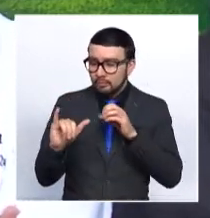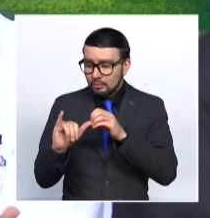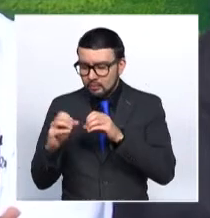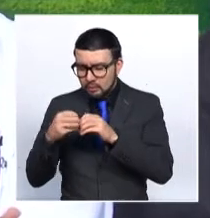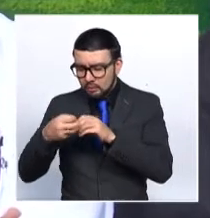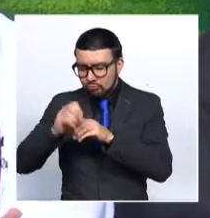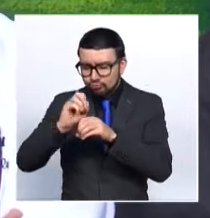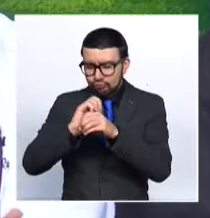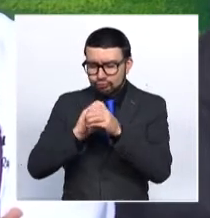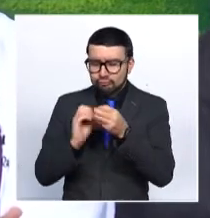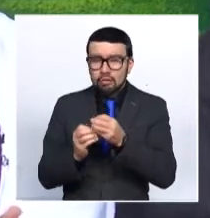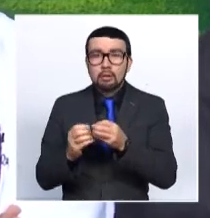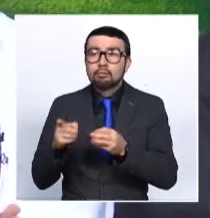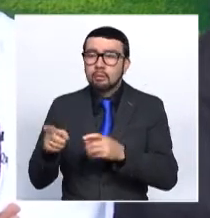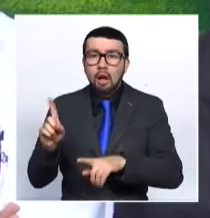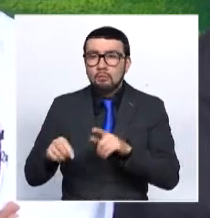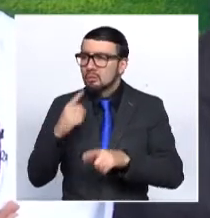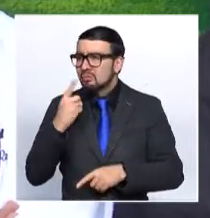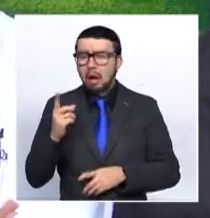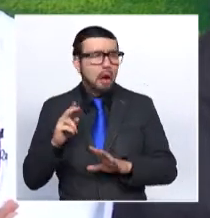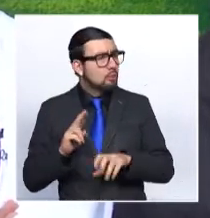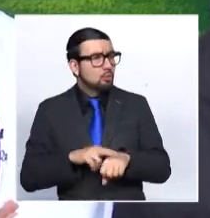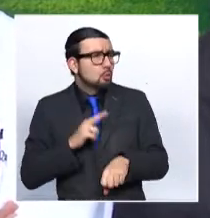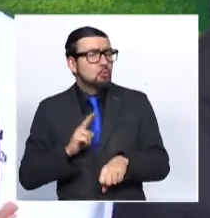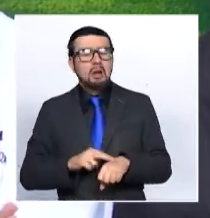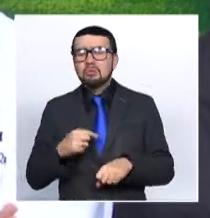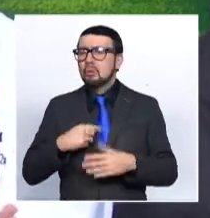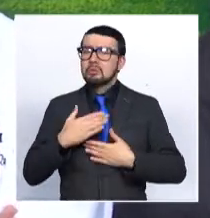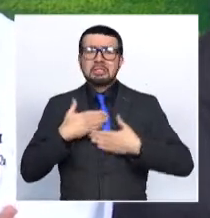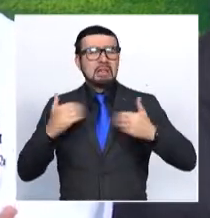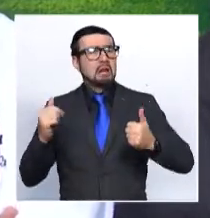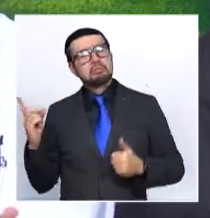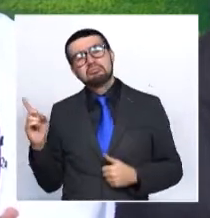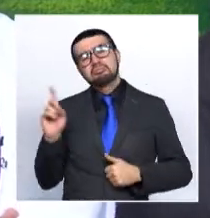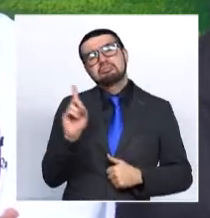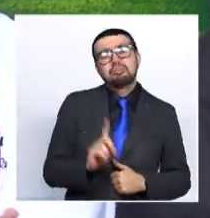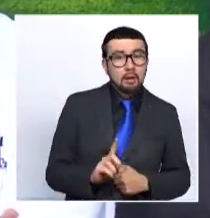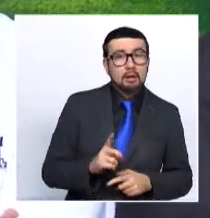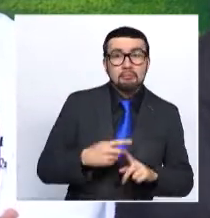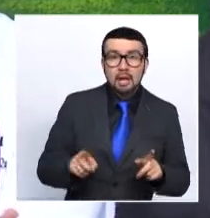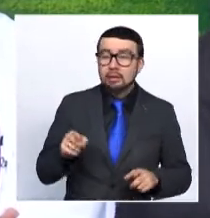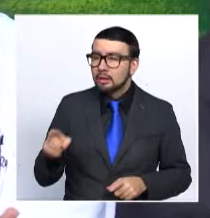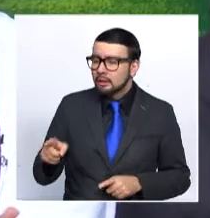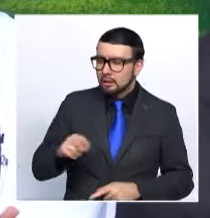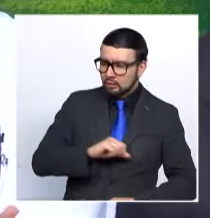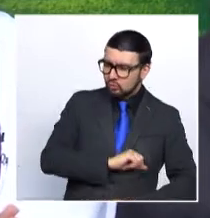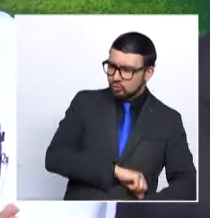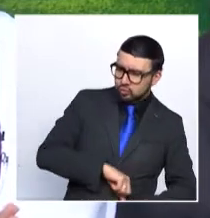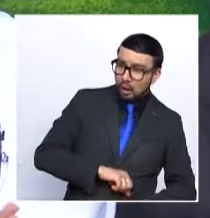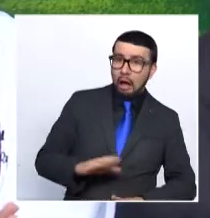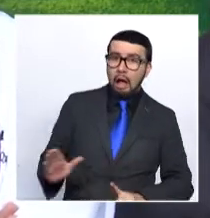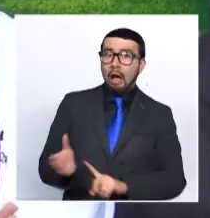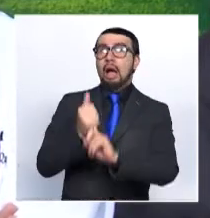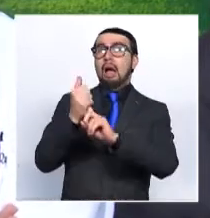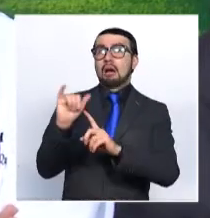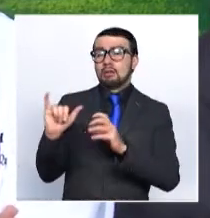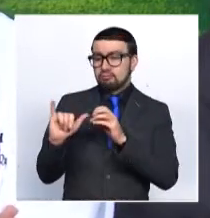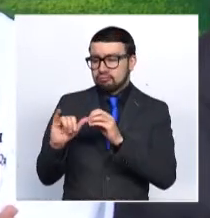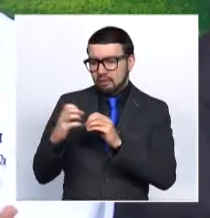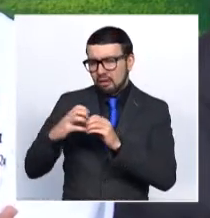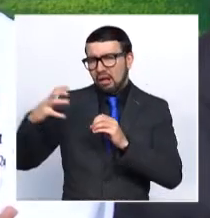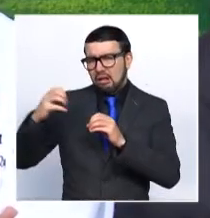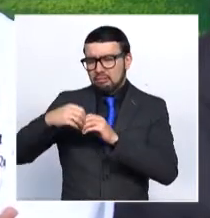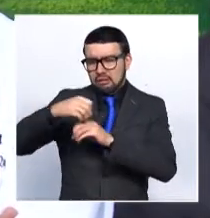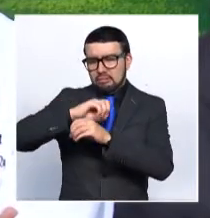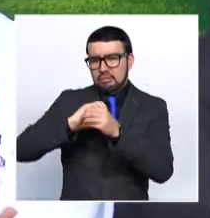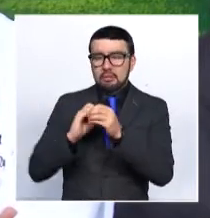en pacientes que vienen totalmente normales, totalmente sanas, la cantidad de pacientes que hemos detectado muy jóvenes, estamos